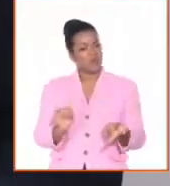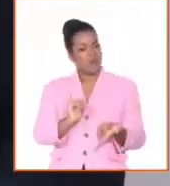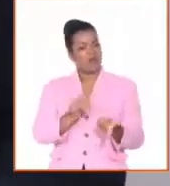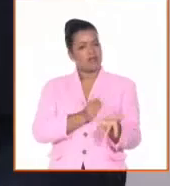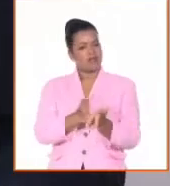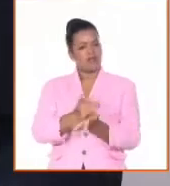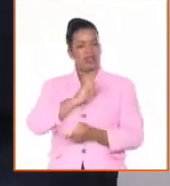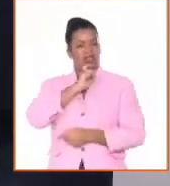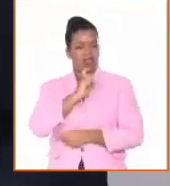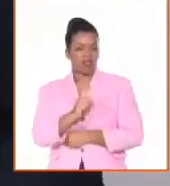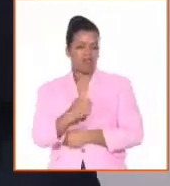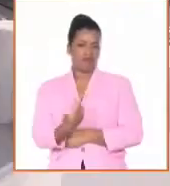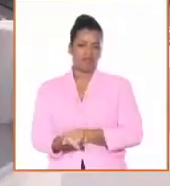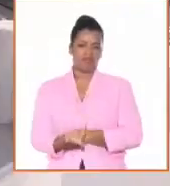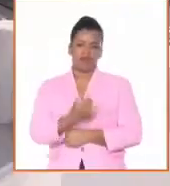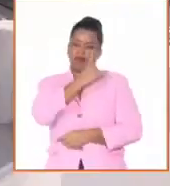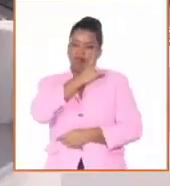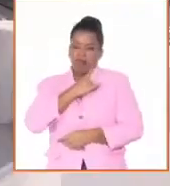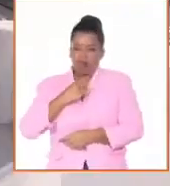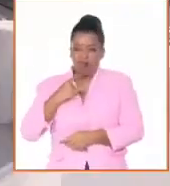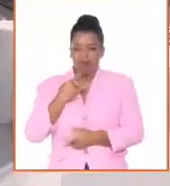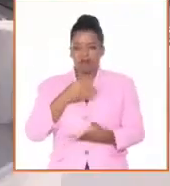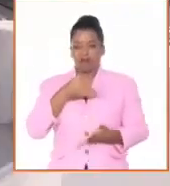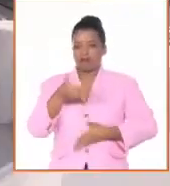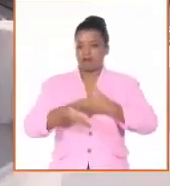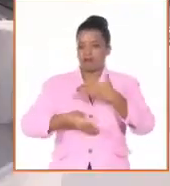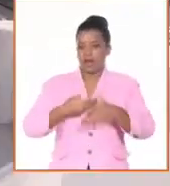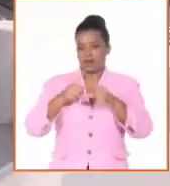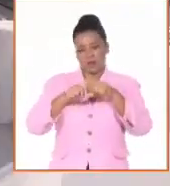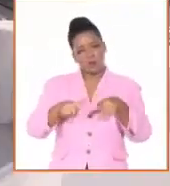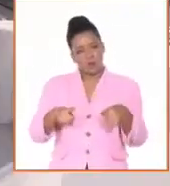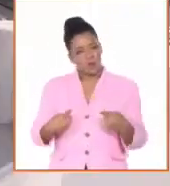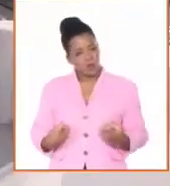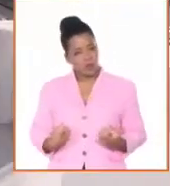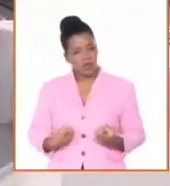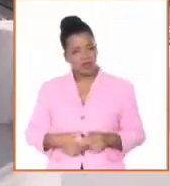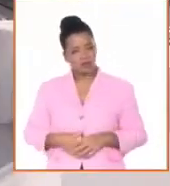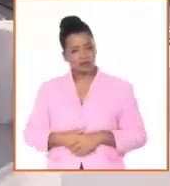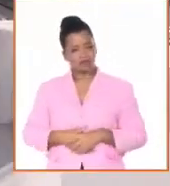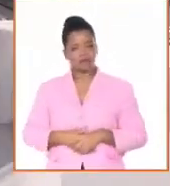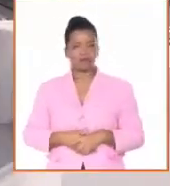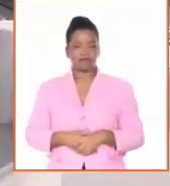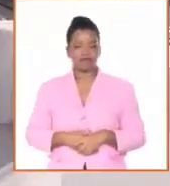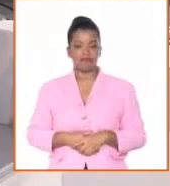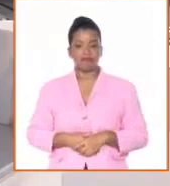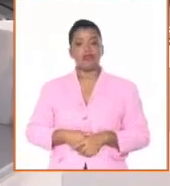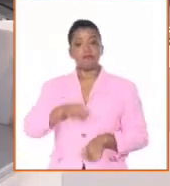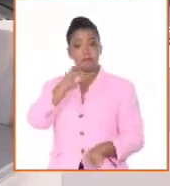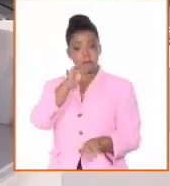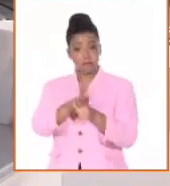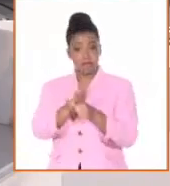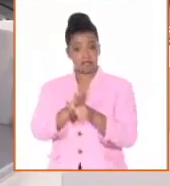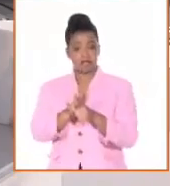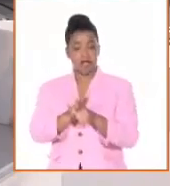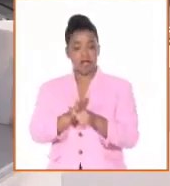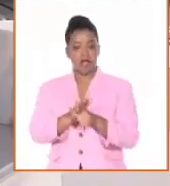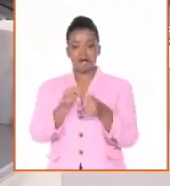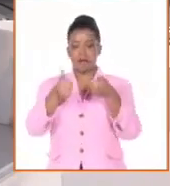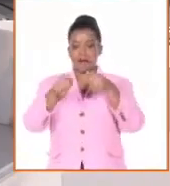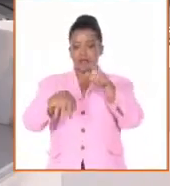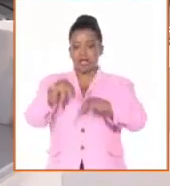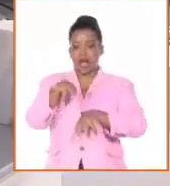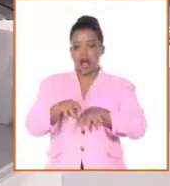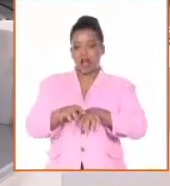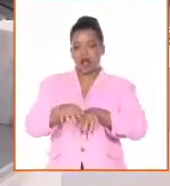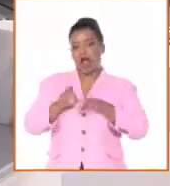poder hacer lo es decir los procesos y que aunque se comience a digital no siempre se termina digital